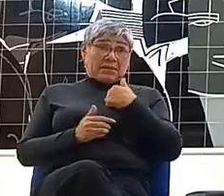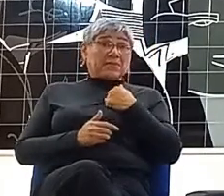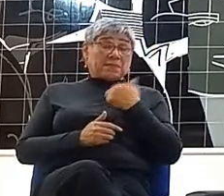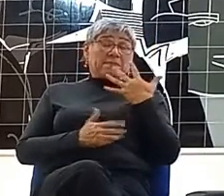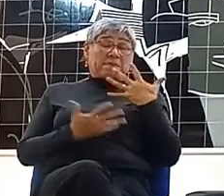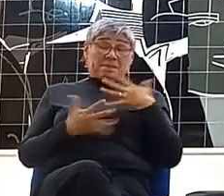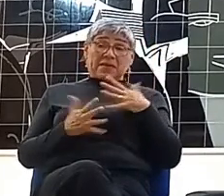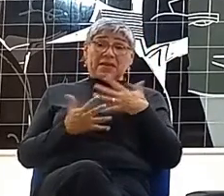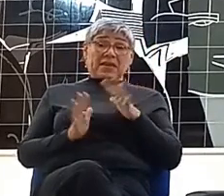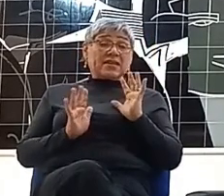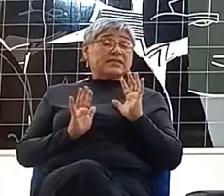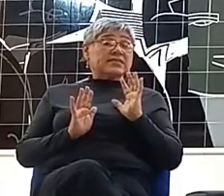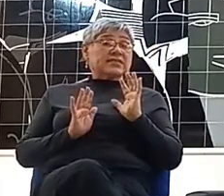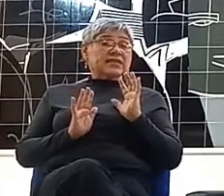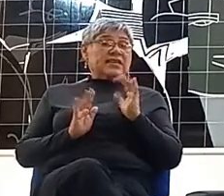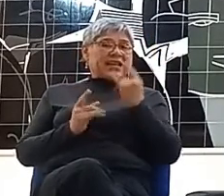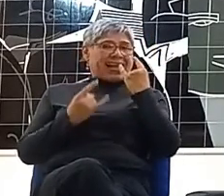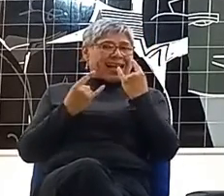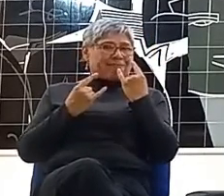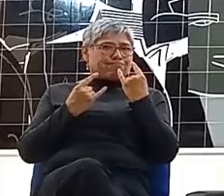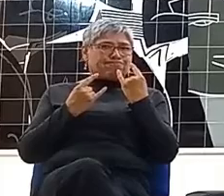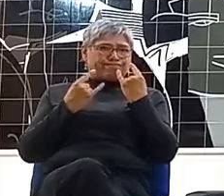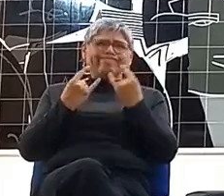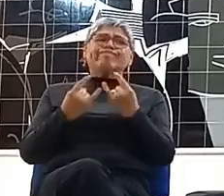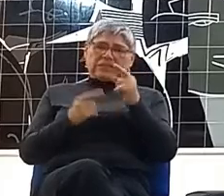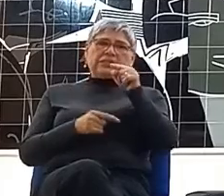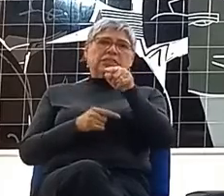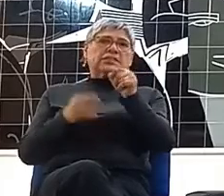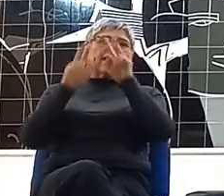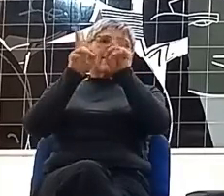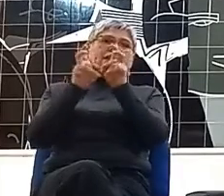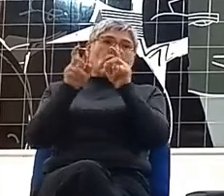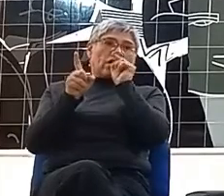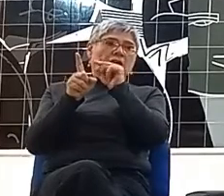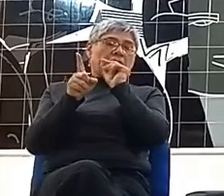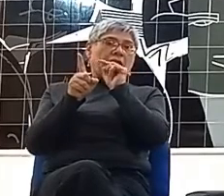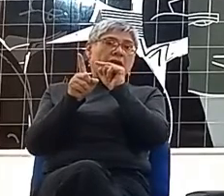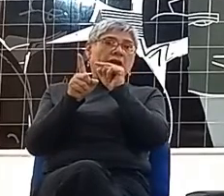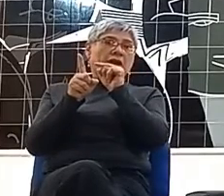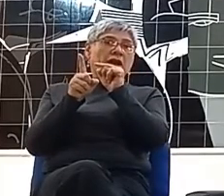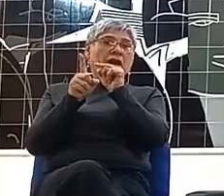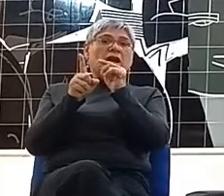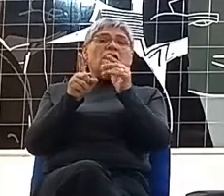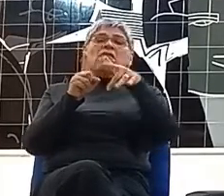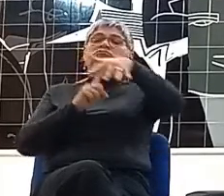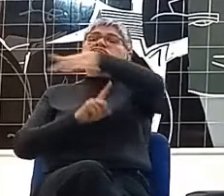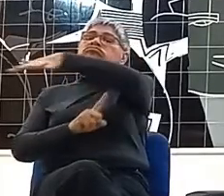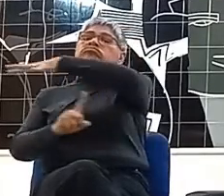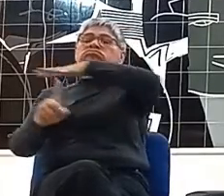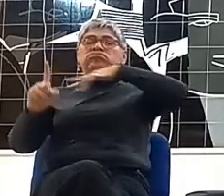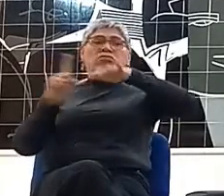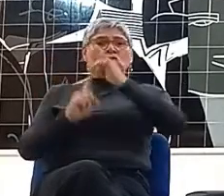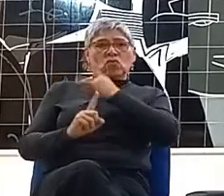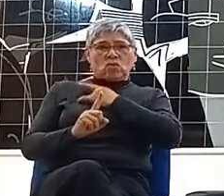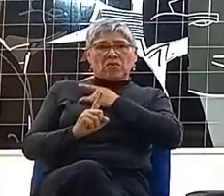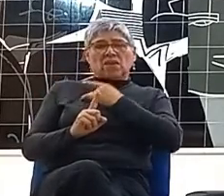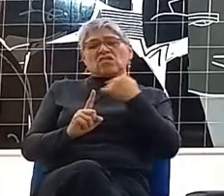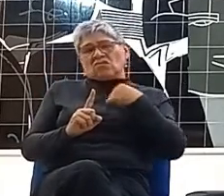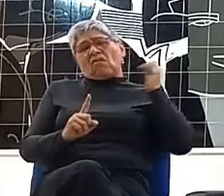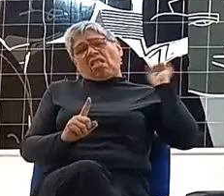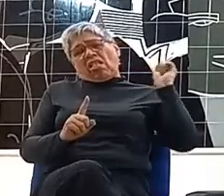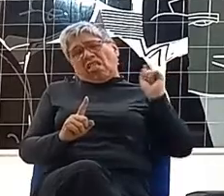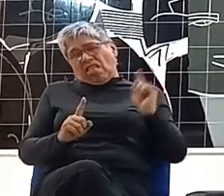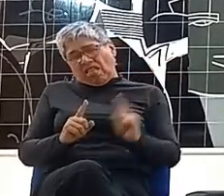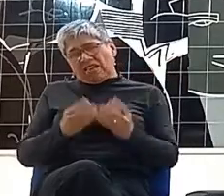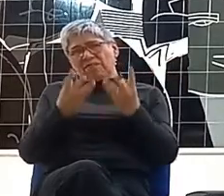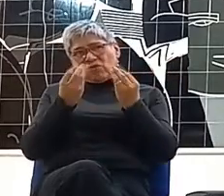parece que esa parte teórica crecida alrededor de la universidad, yo la he trabajado toda mi